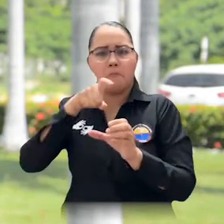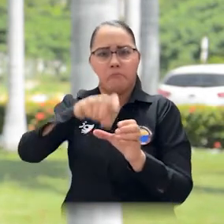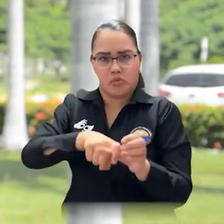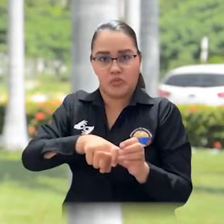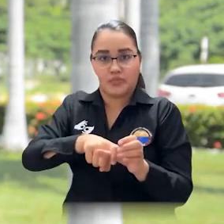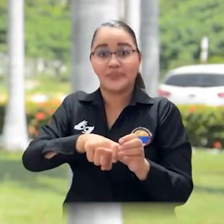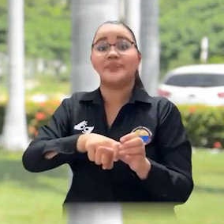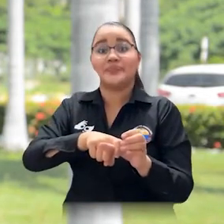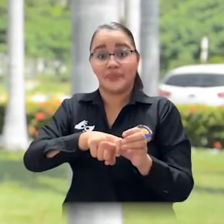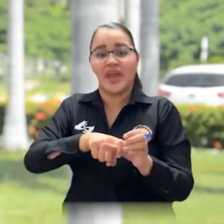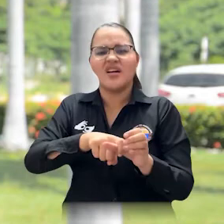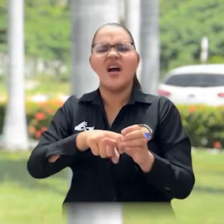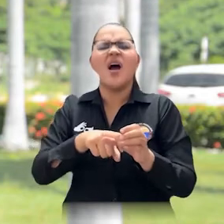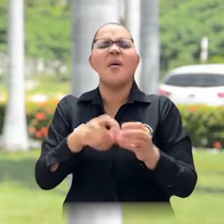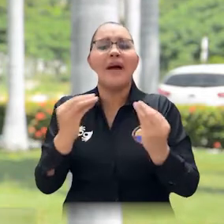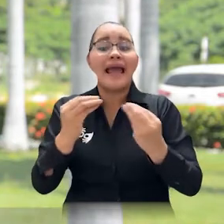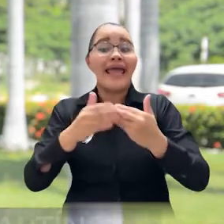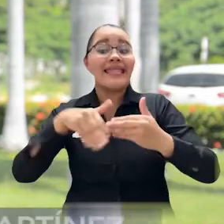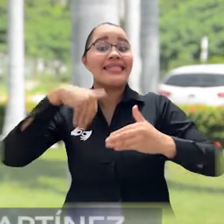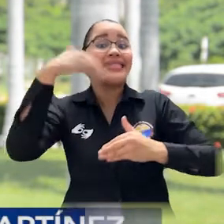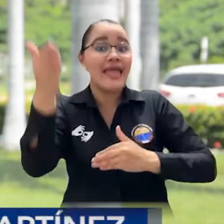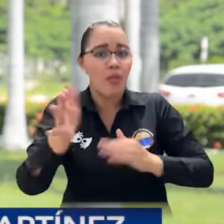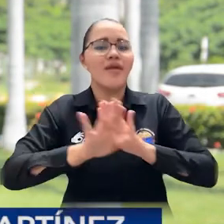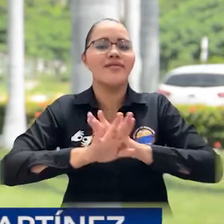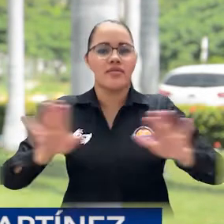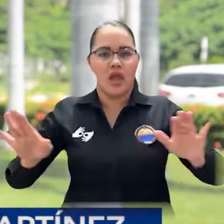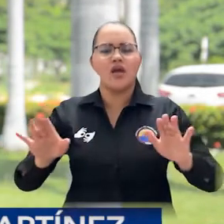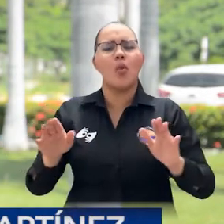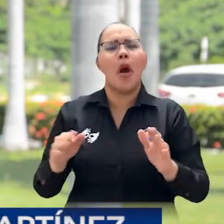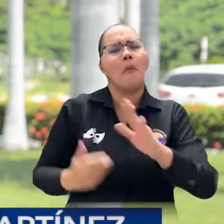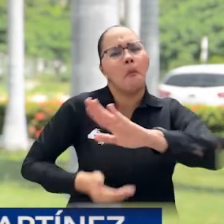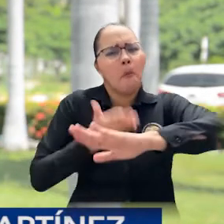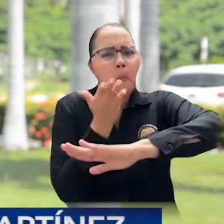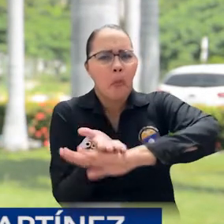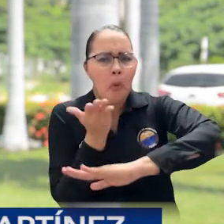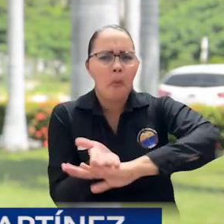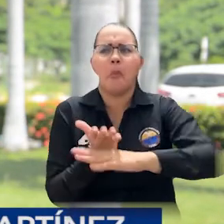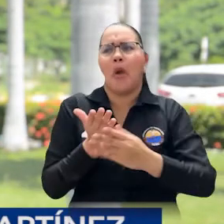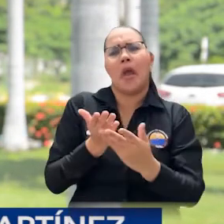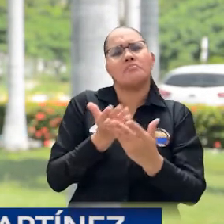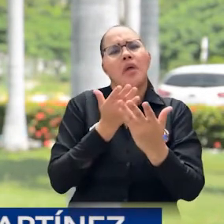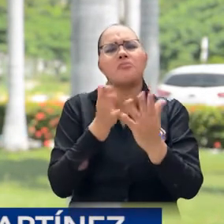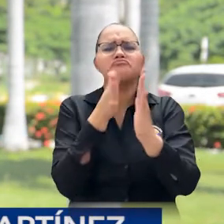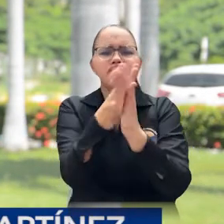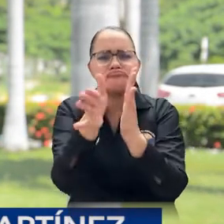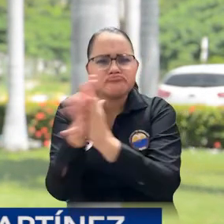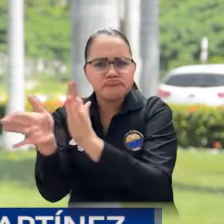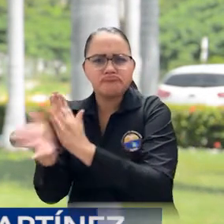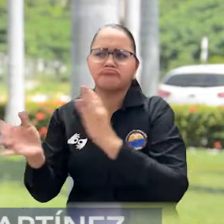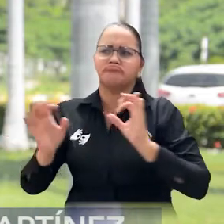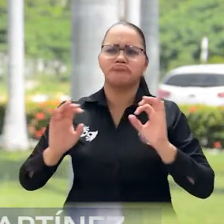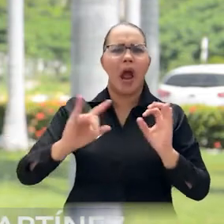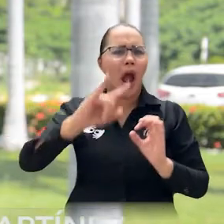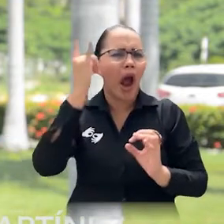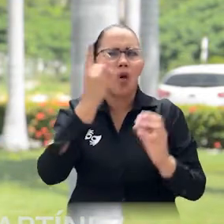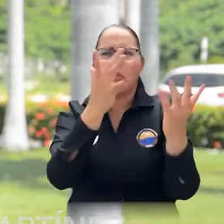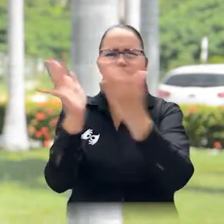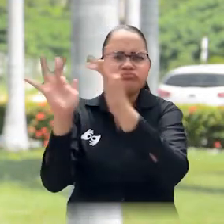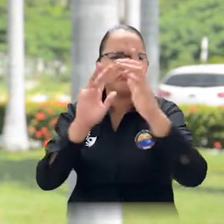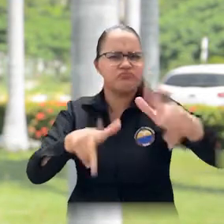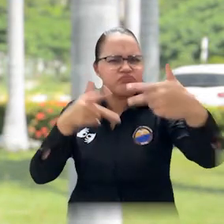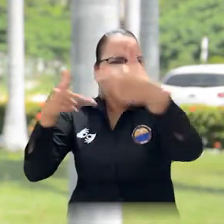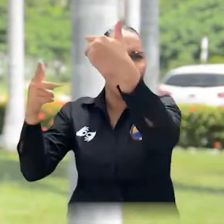toda la socialización de propuestas y foros que se realicen a través de las redes